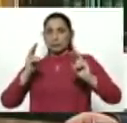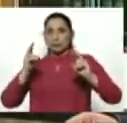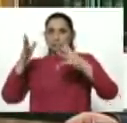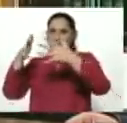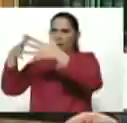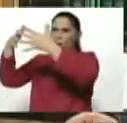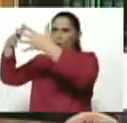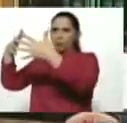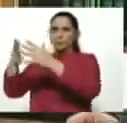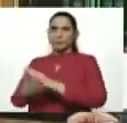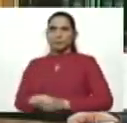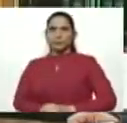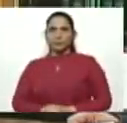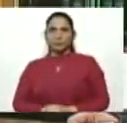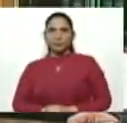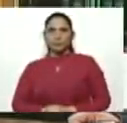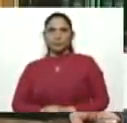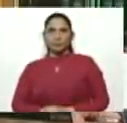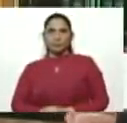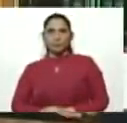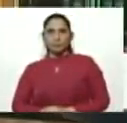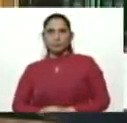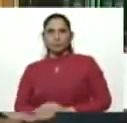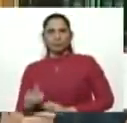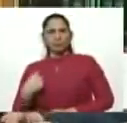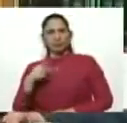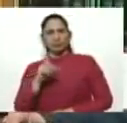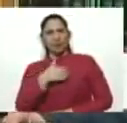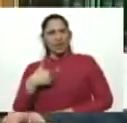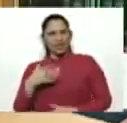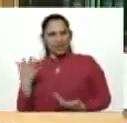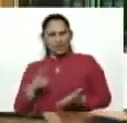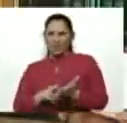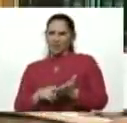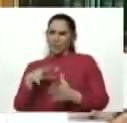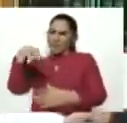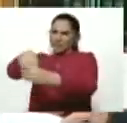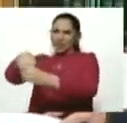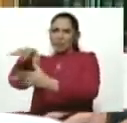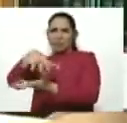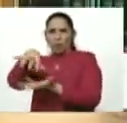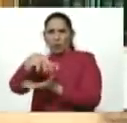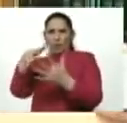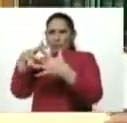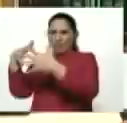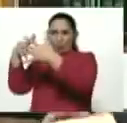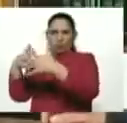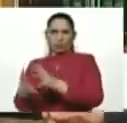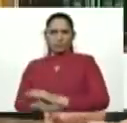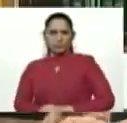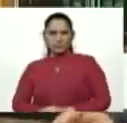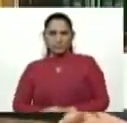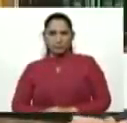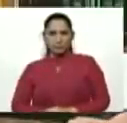de Norteamérica. Yo no he querido de verdad meterme en el asunto de los Estados Unidos.